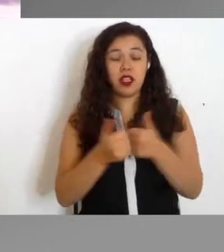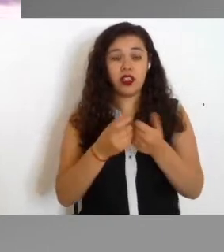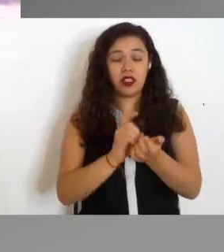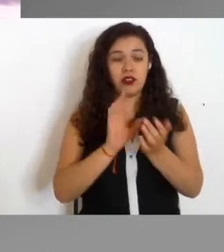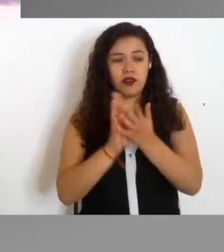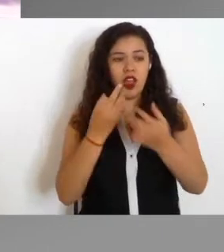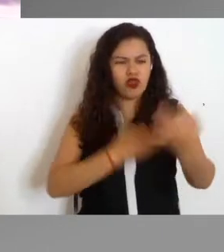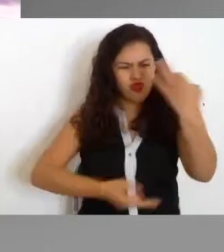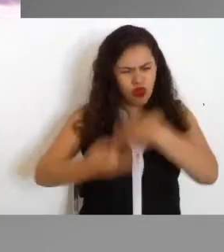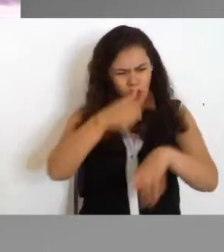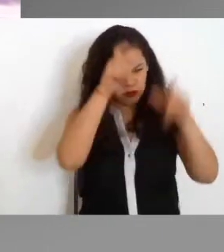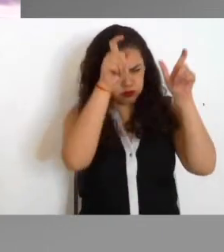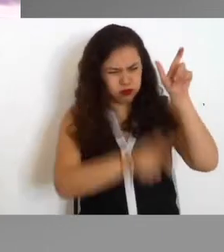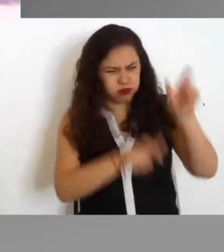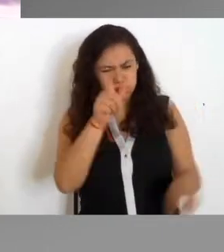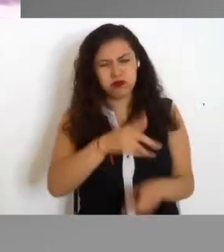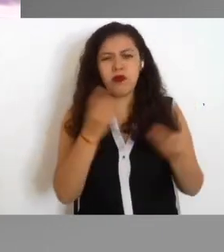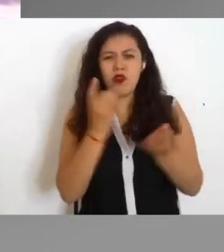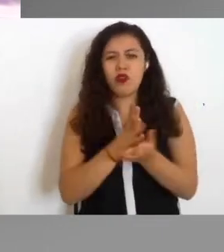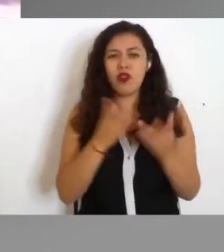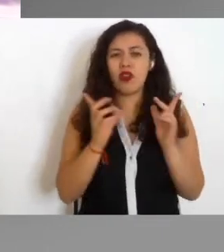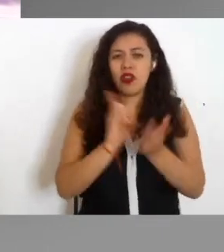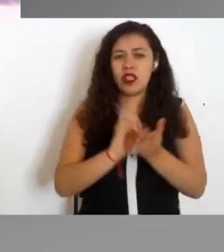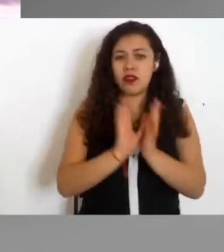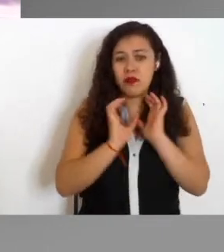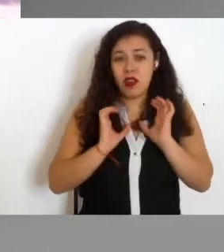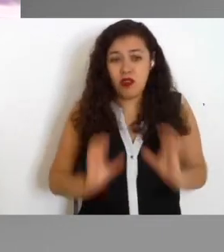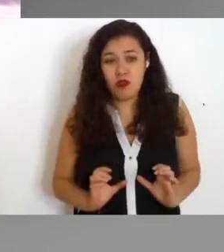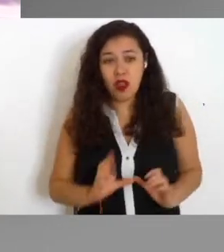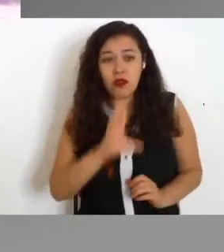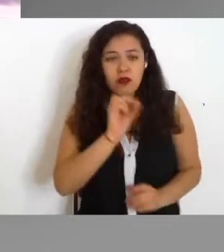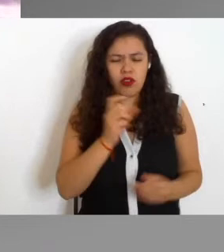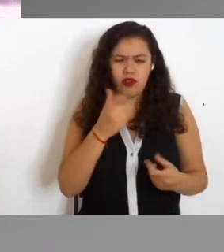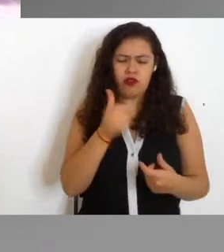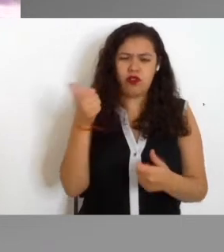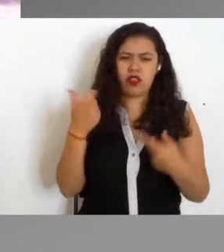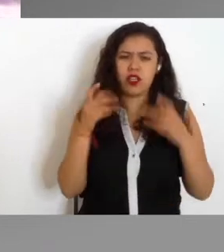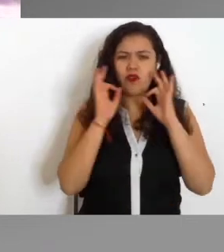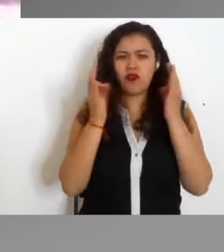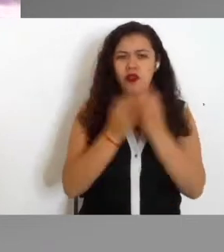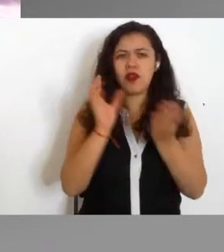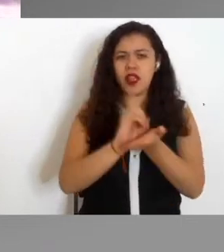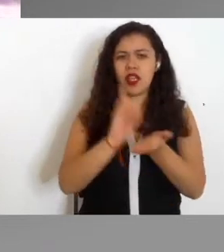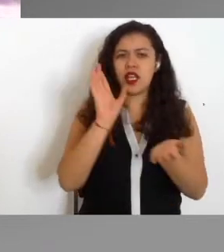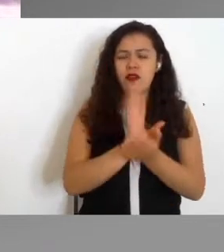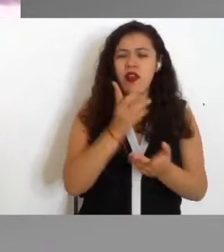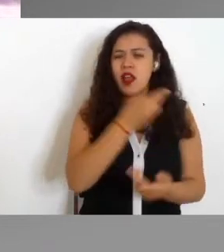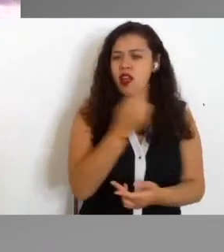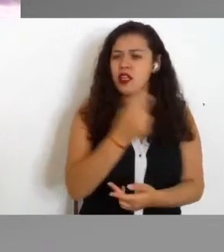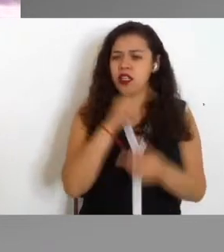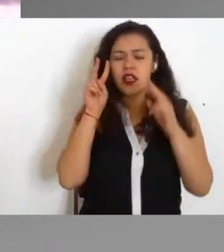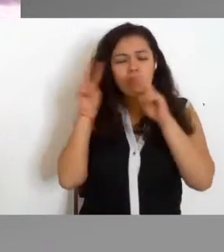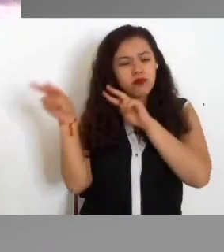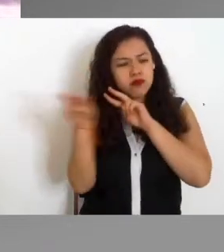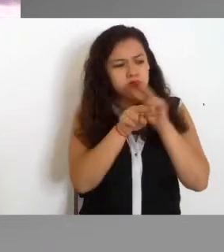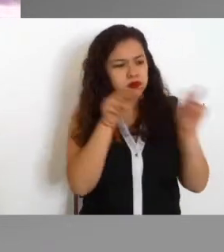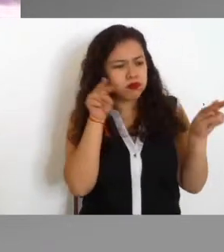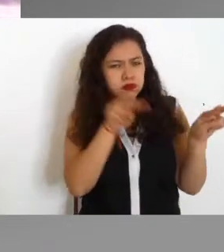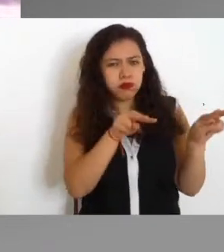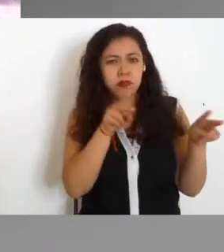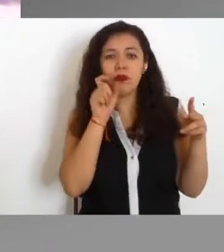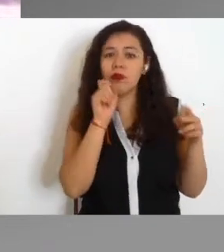solamente la discapacidad motriz es importante, todas las otras formas de discapacidad también requieren ser visualizadas y por lo tanto también